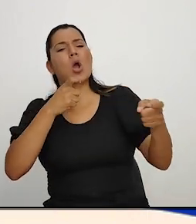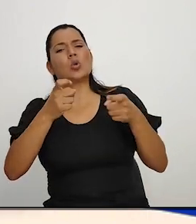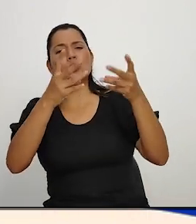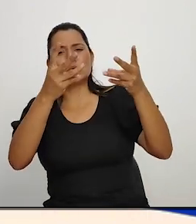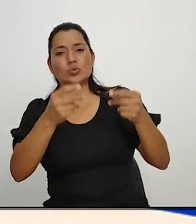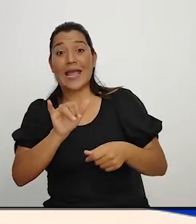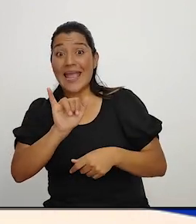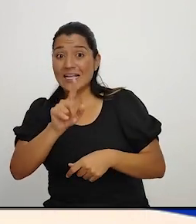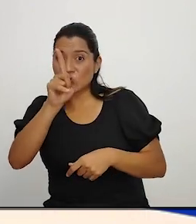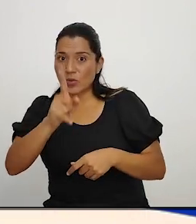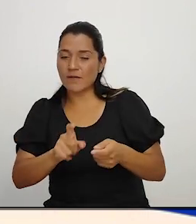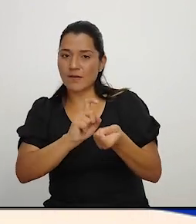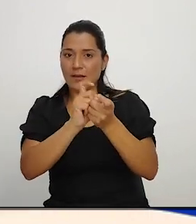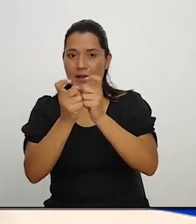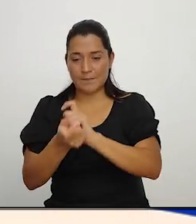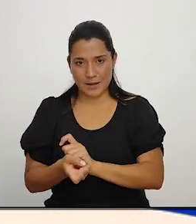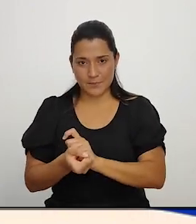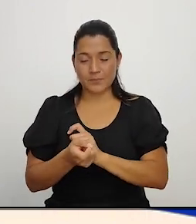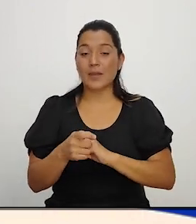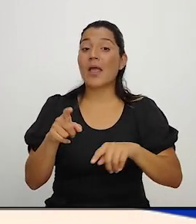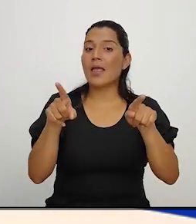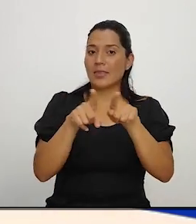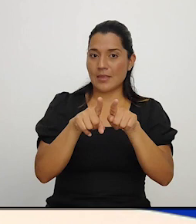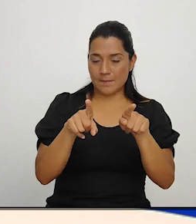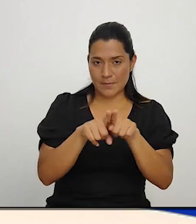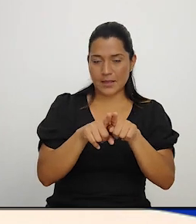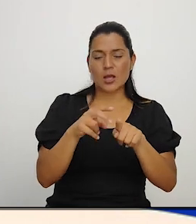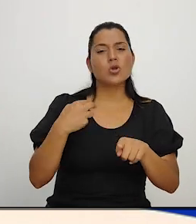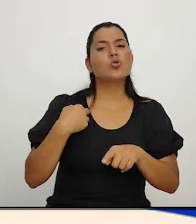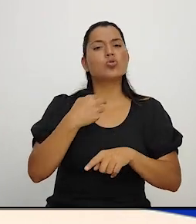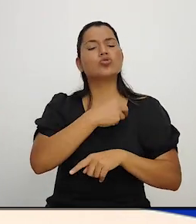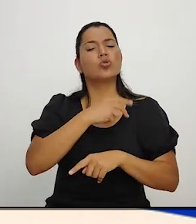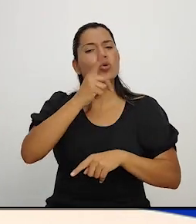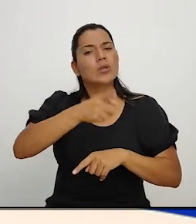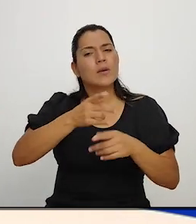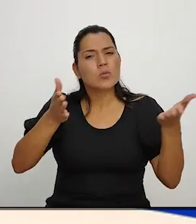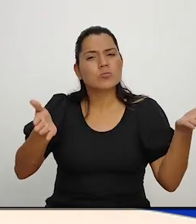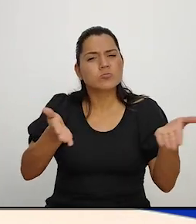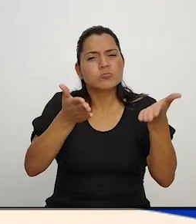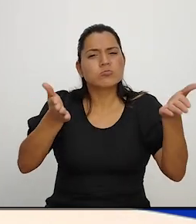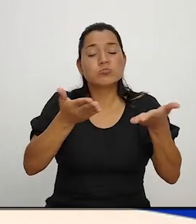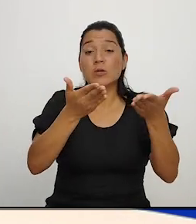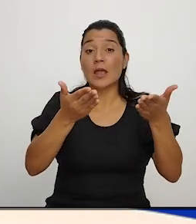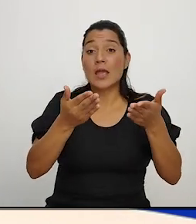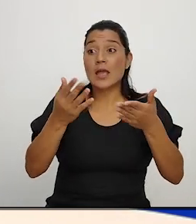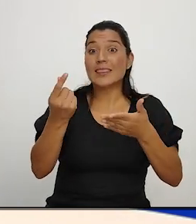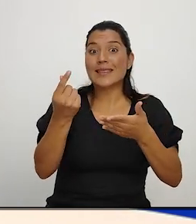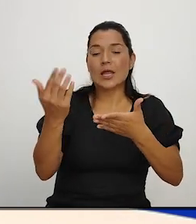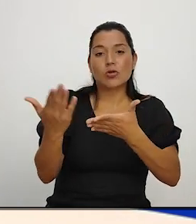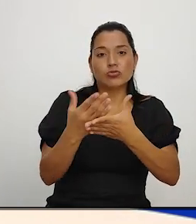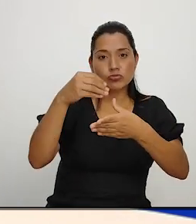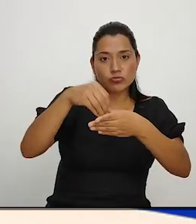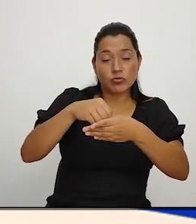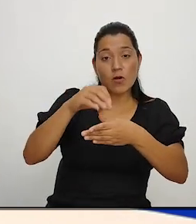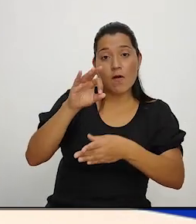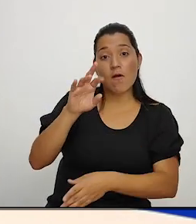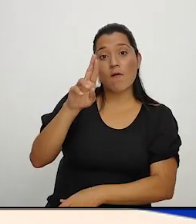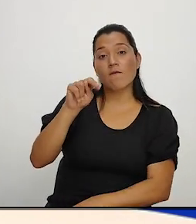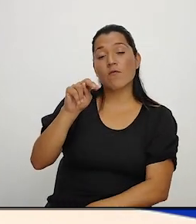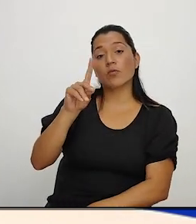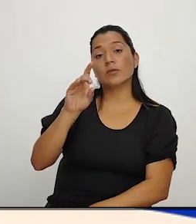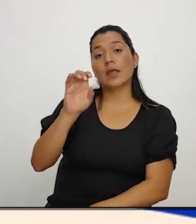debe cambiar por otro lado debemos potenciar al máximo los ingresos de funde predio para ello